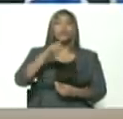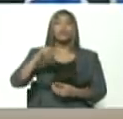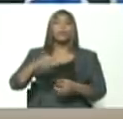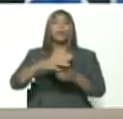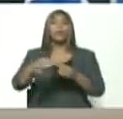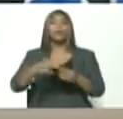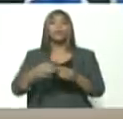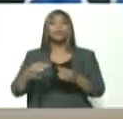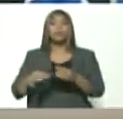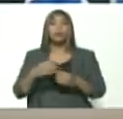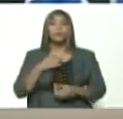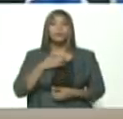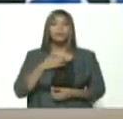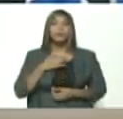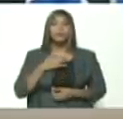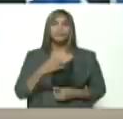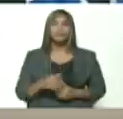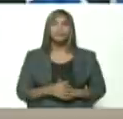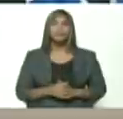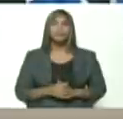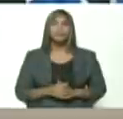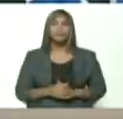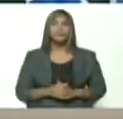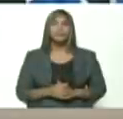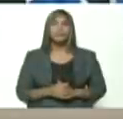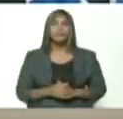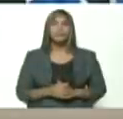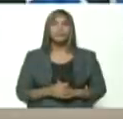municipales. De esta manera,